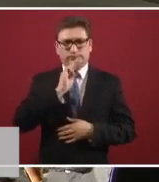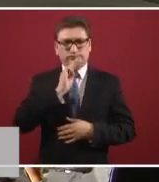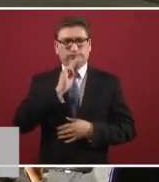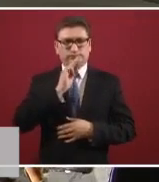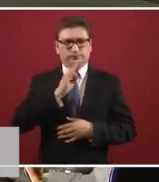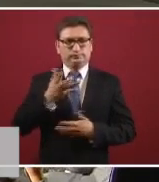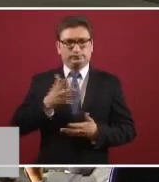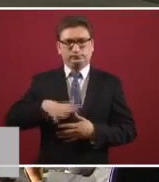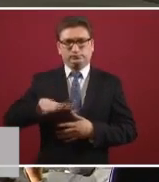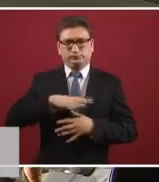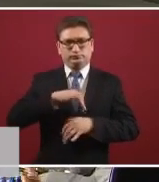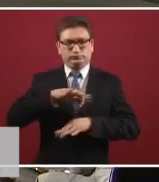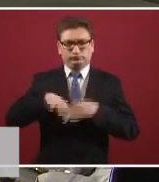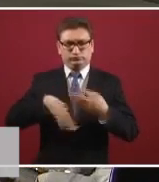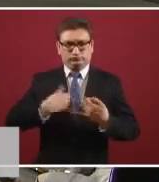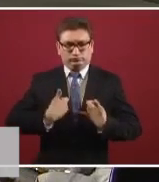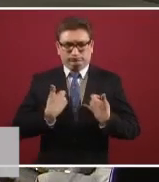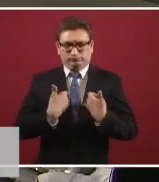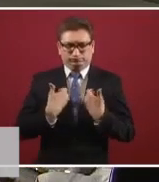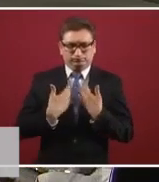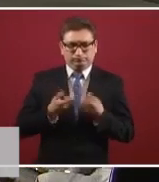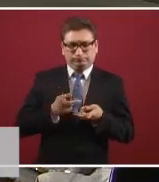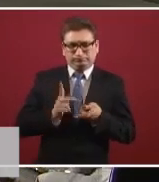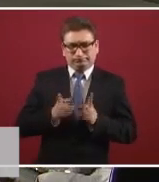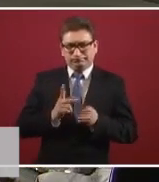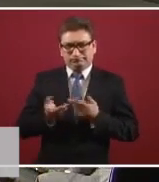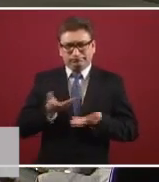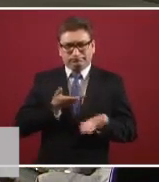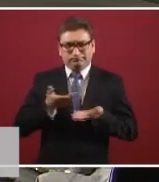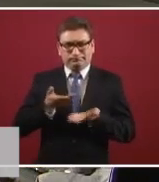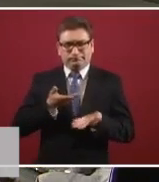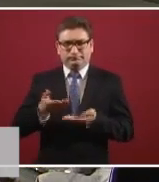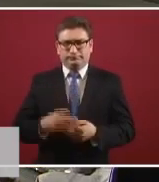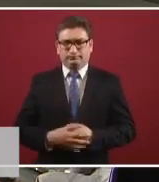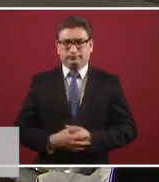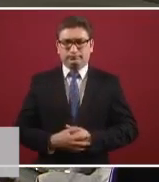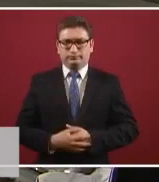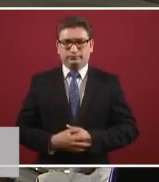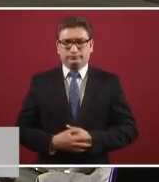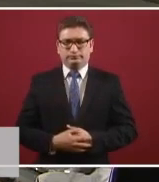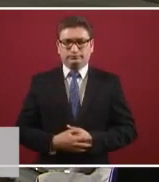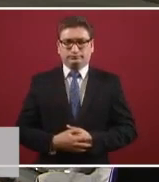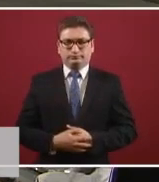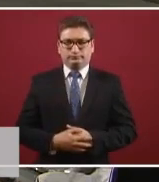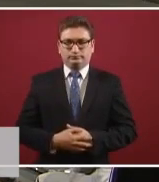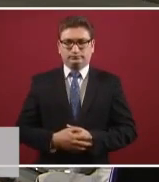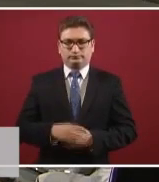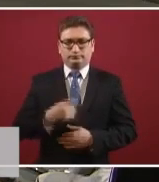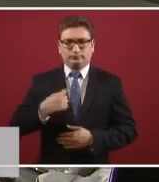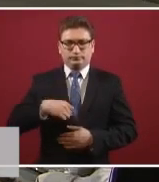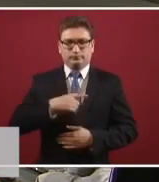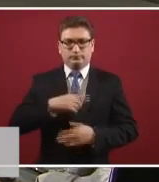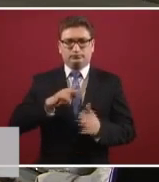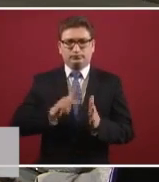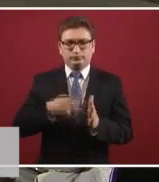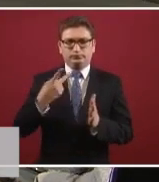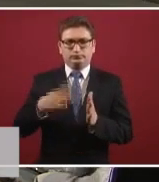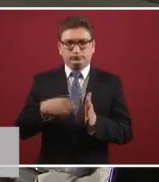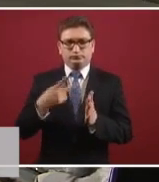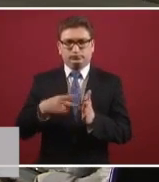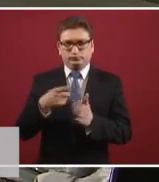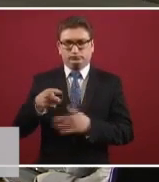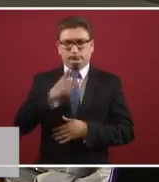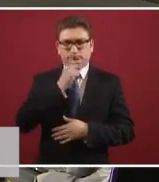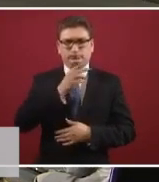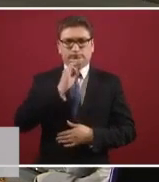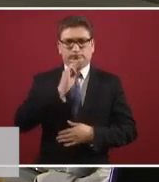prioridad del gobierno encontrar a los jóvenes. Participa la Secretaría de Defensa Nacional activamente y se tiene acceso a las instalaciones para la investigación.